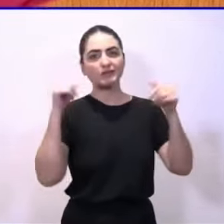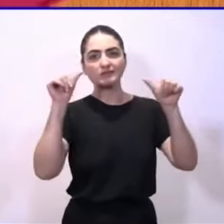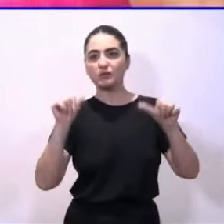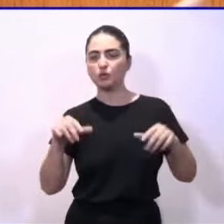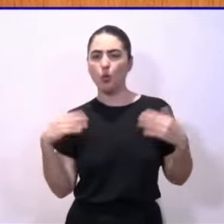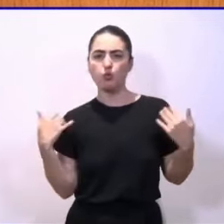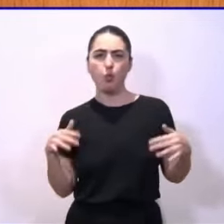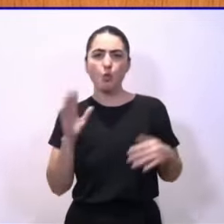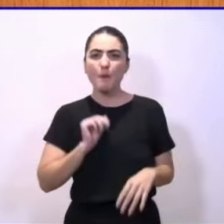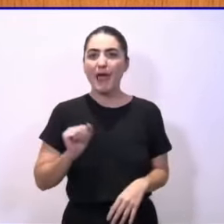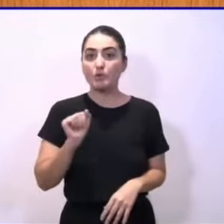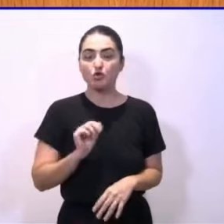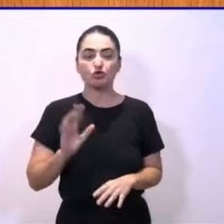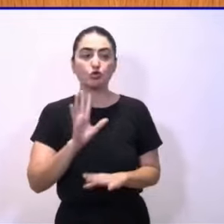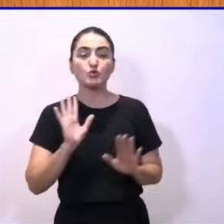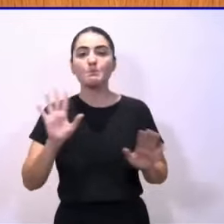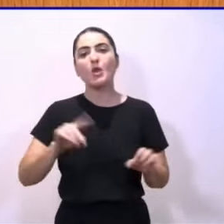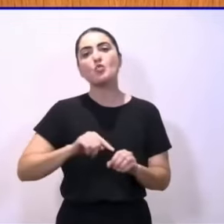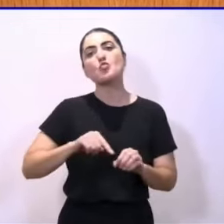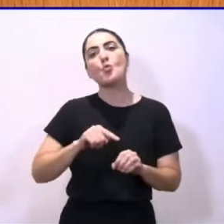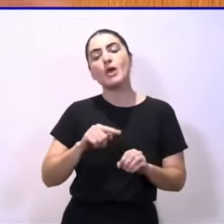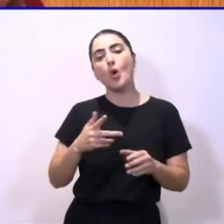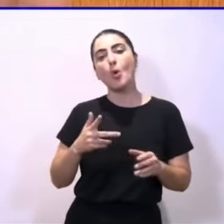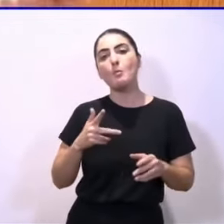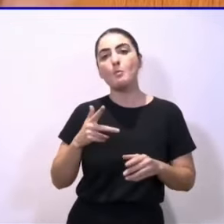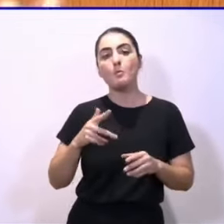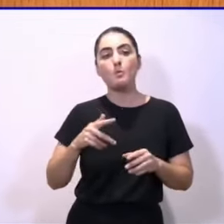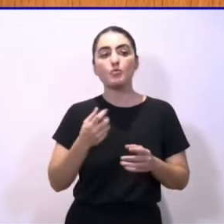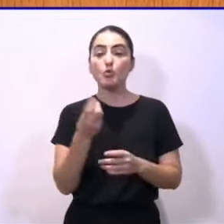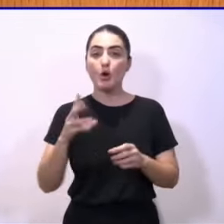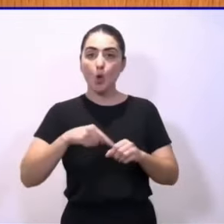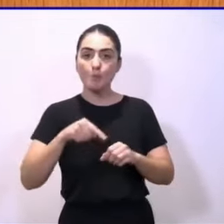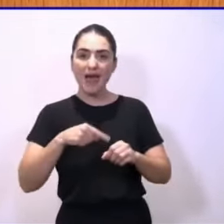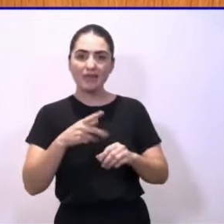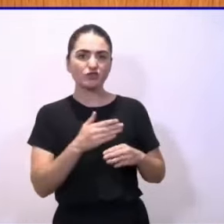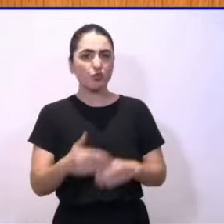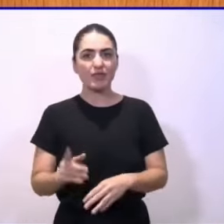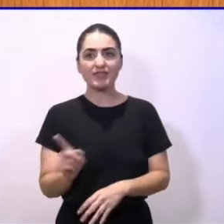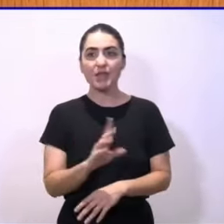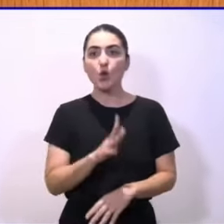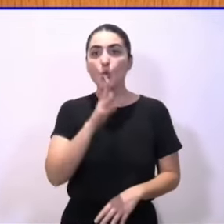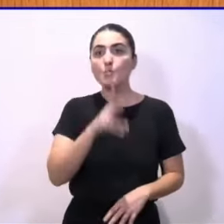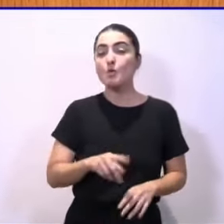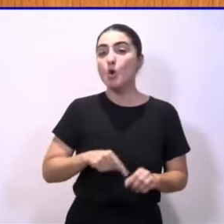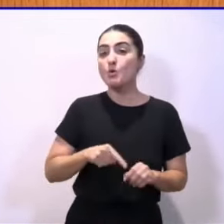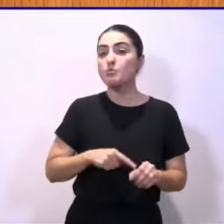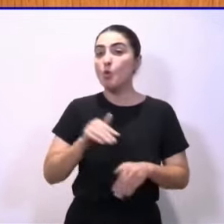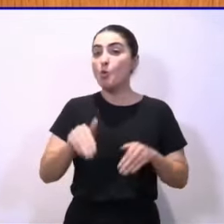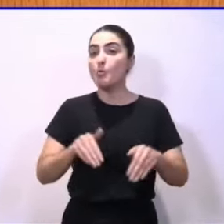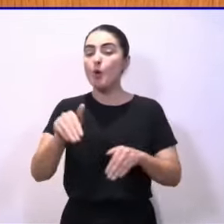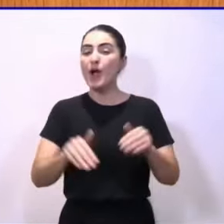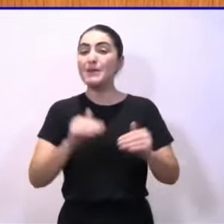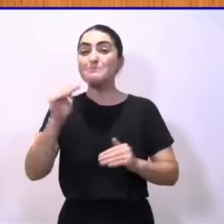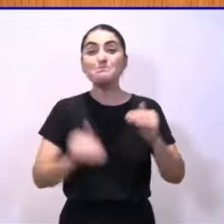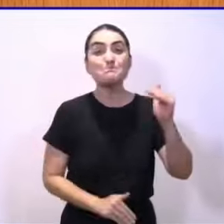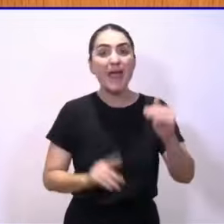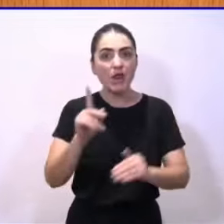sin embargo, por el número de plazas que se habían convocado, claramente insuficientes, porque de facto se convocaban menos plazas de las